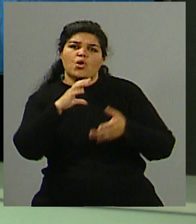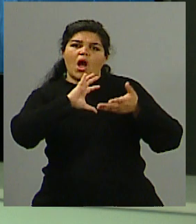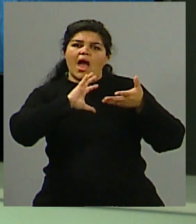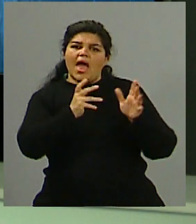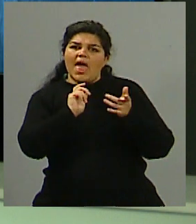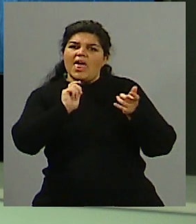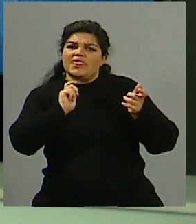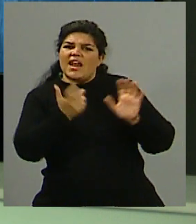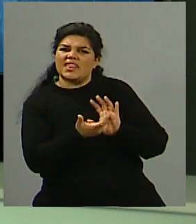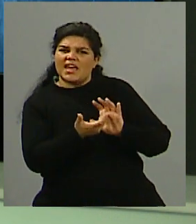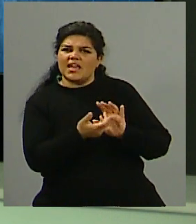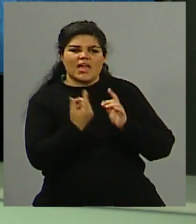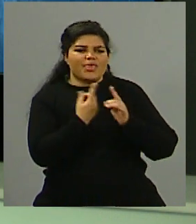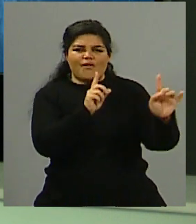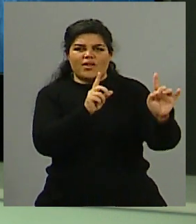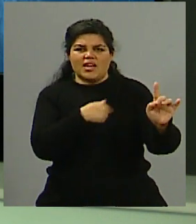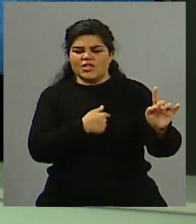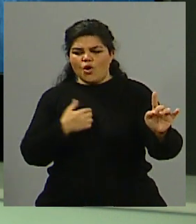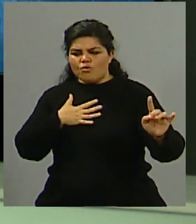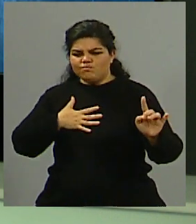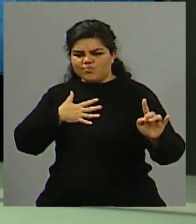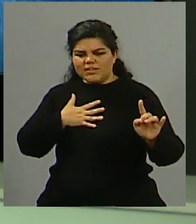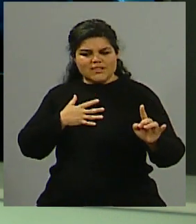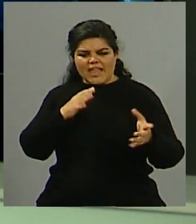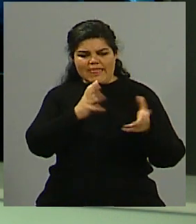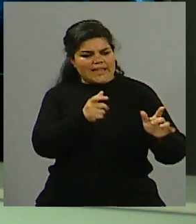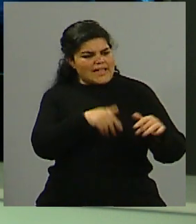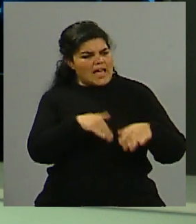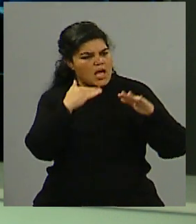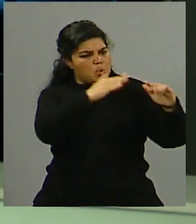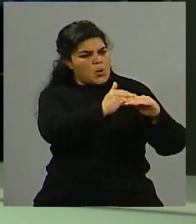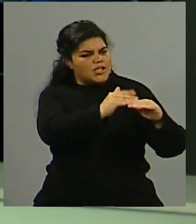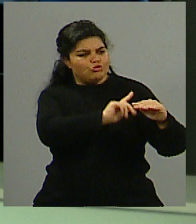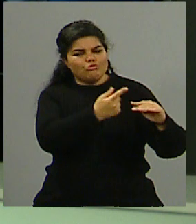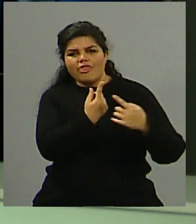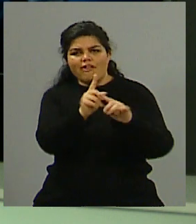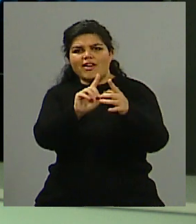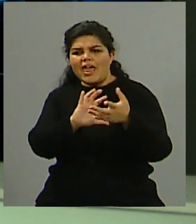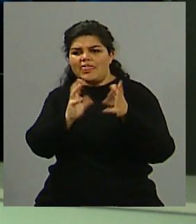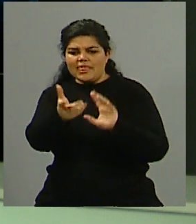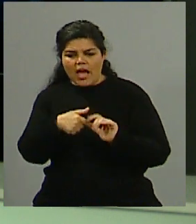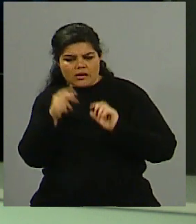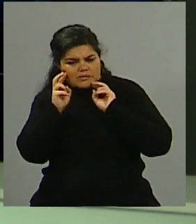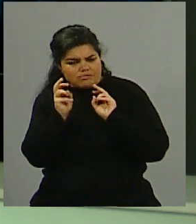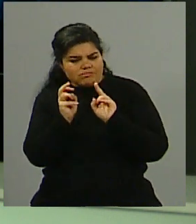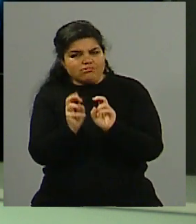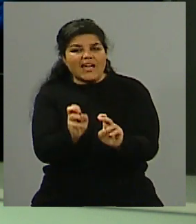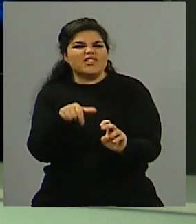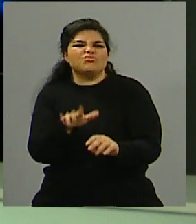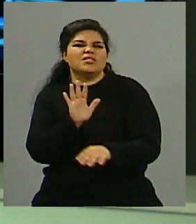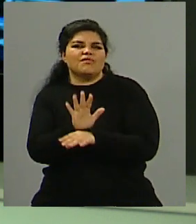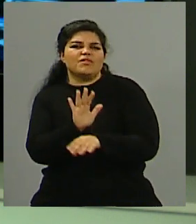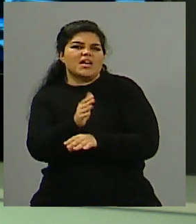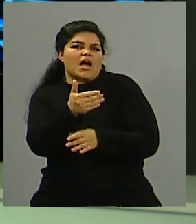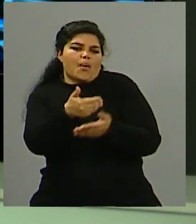una estrategia porque no me está funcionando Ujú. y entonces no estoy aprendiendo. Bueno, eso implica una revisión que de